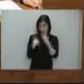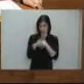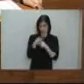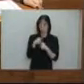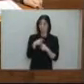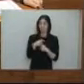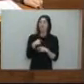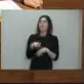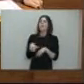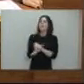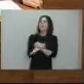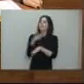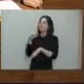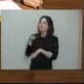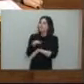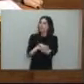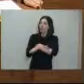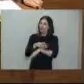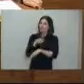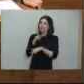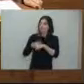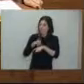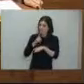Gobierno: todavía estamos a tiempo